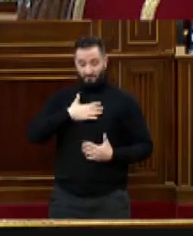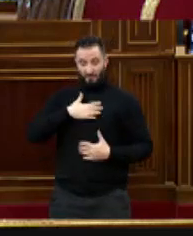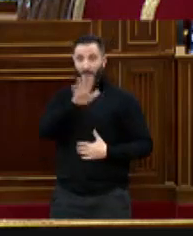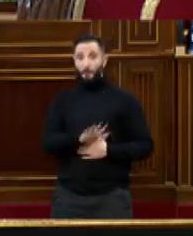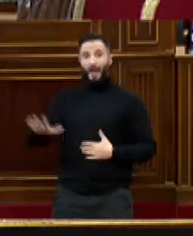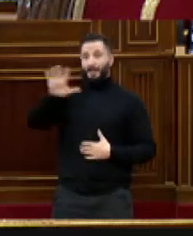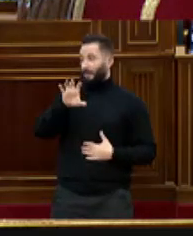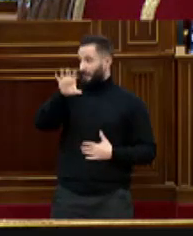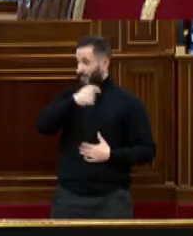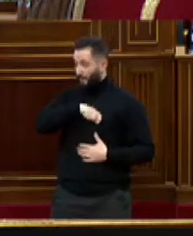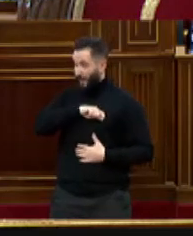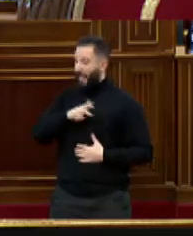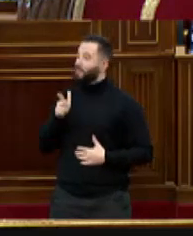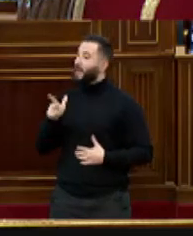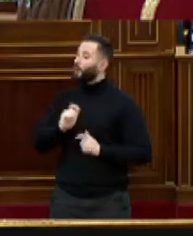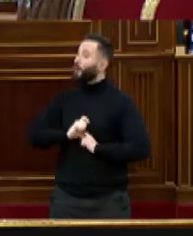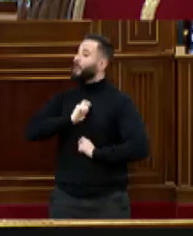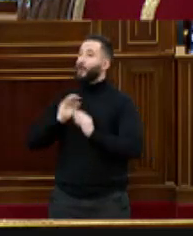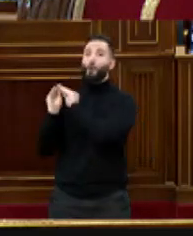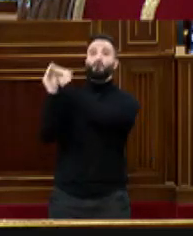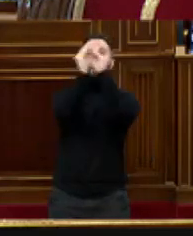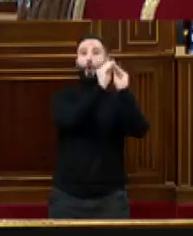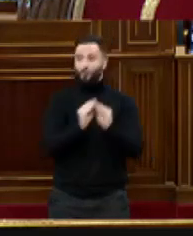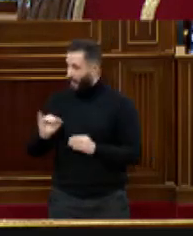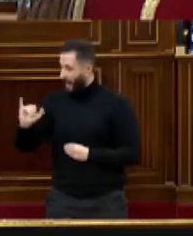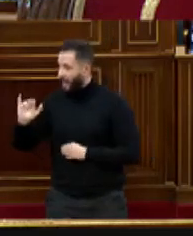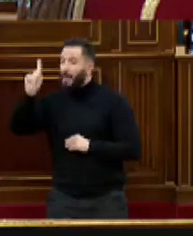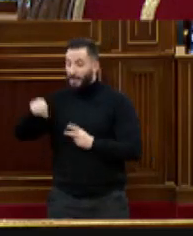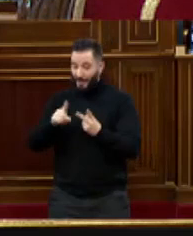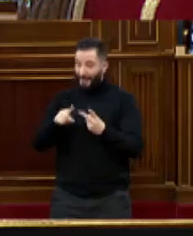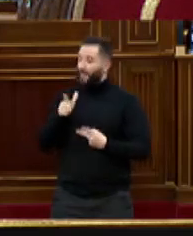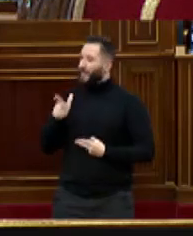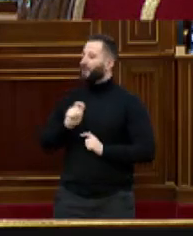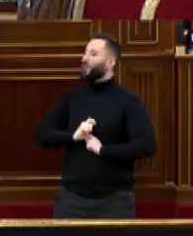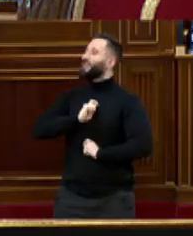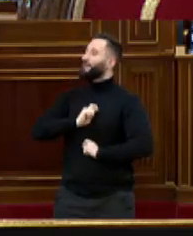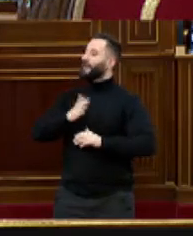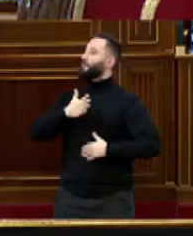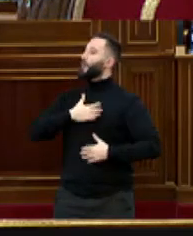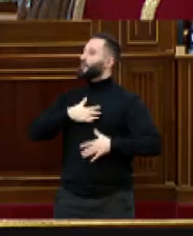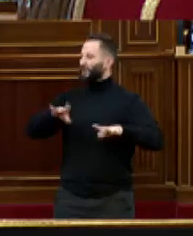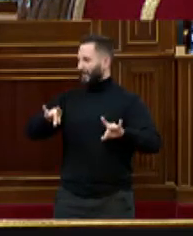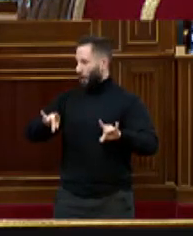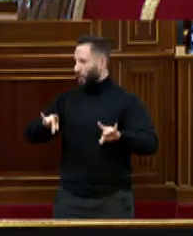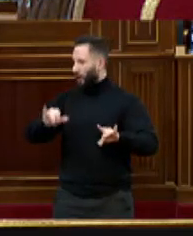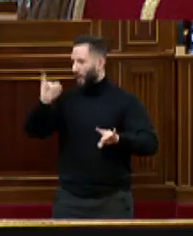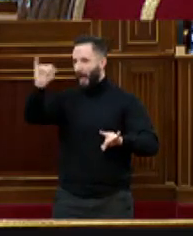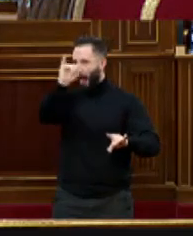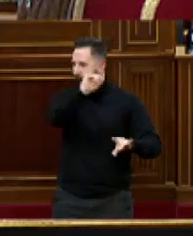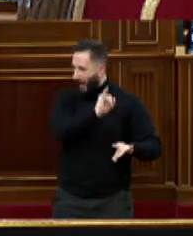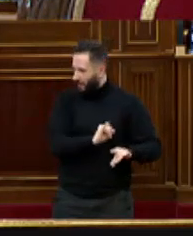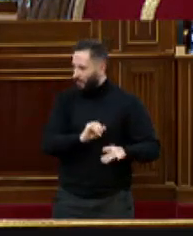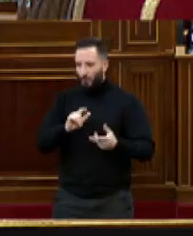país hay un derecho civil común Pero hay derechos civiles propios de territorios forales